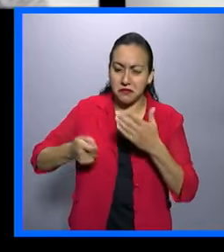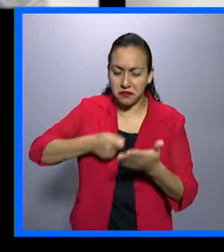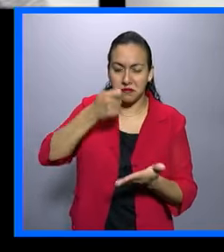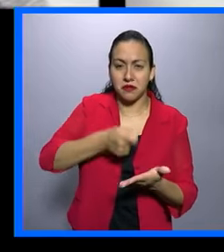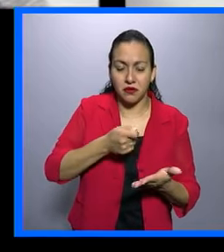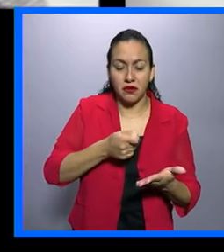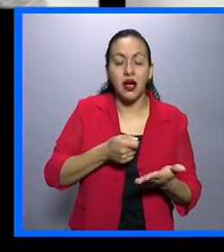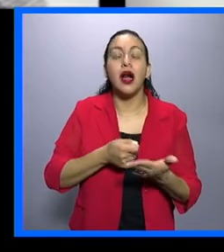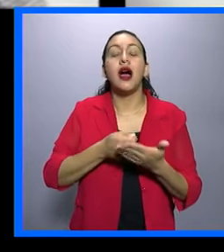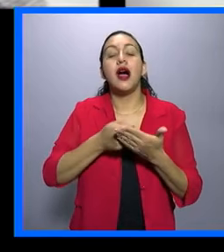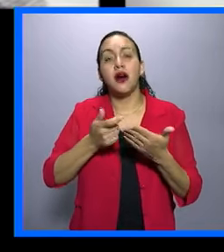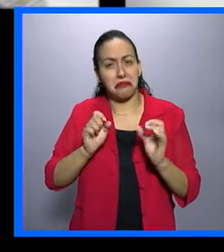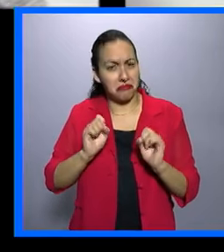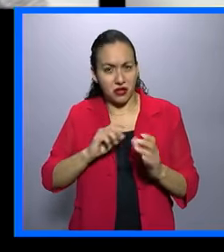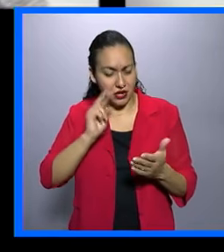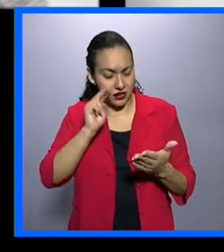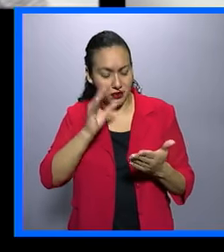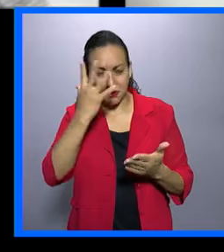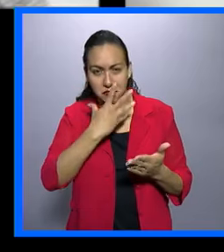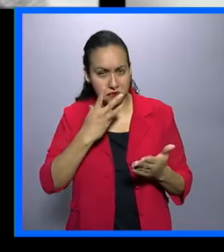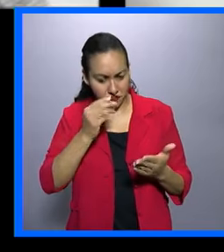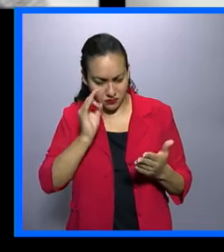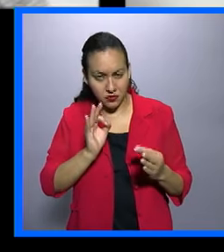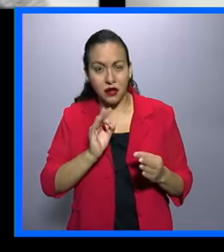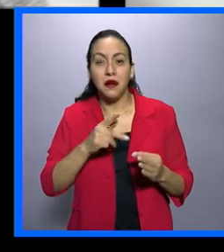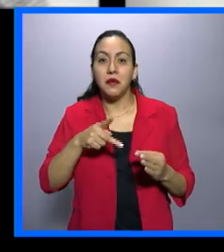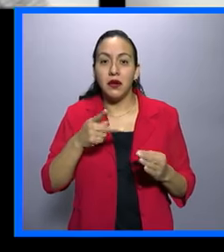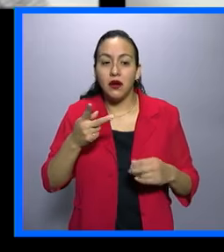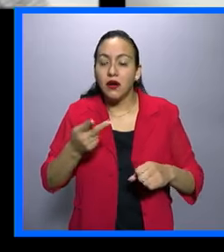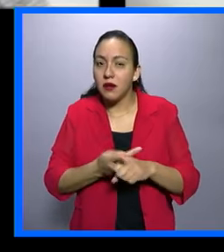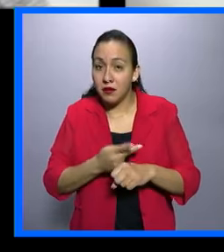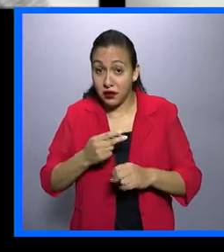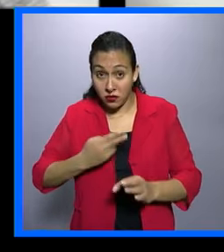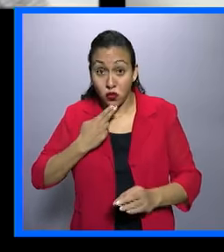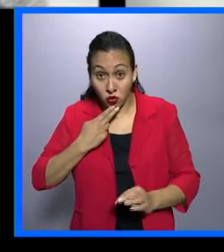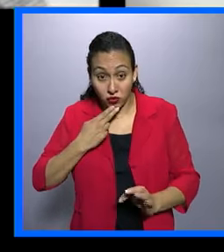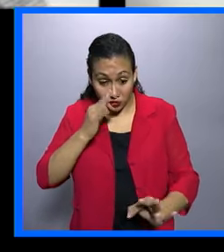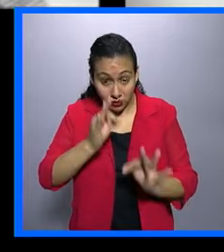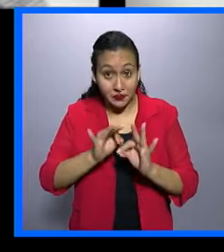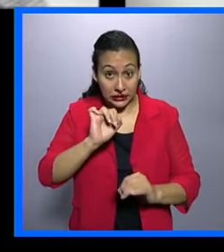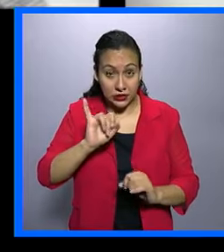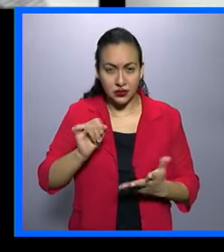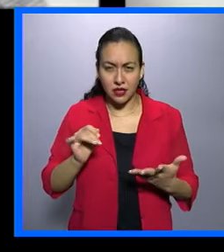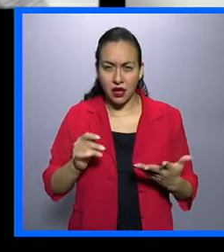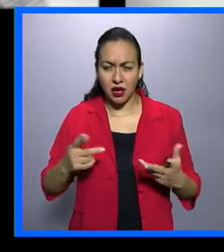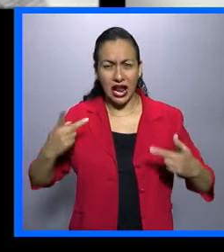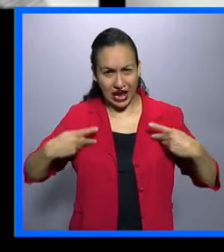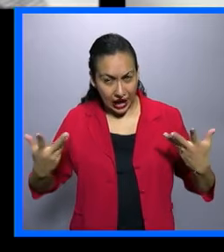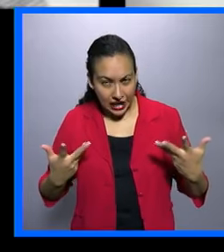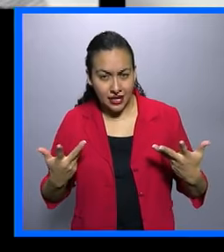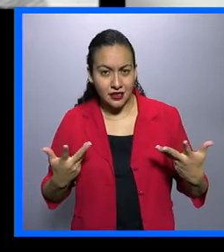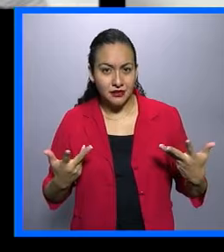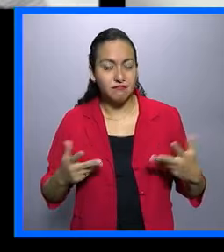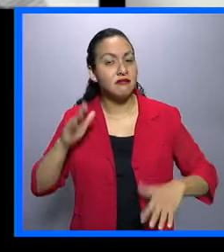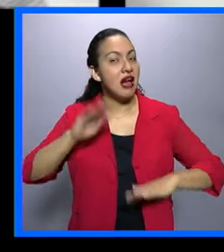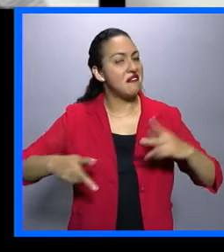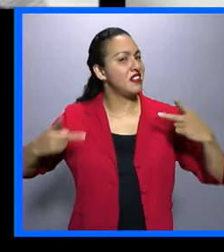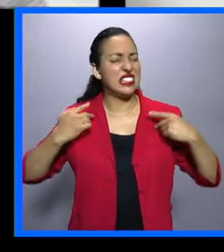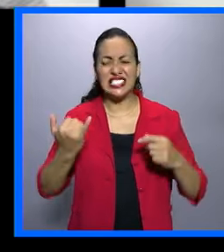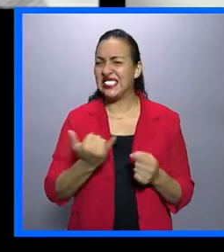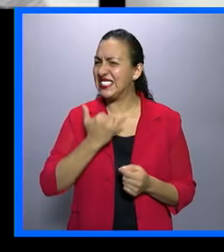problema es cómo se usa la norma jurídica, ¿no? La mala práctica a veces, o la